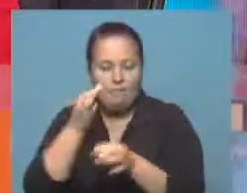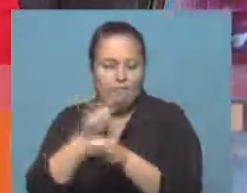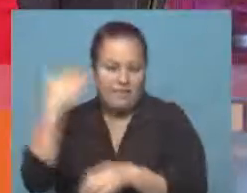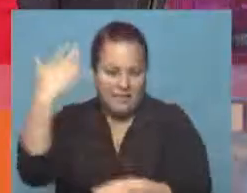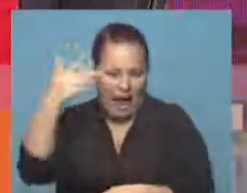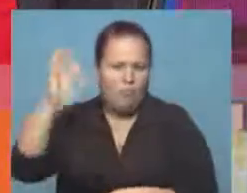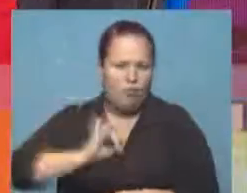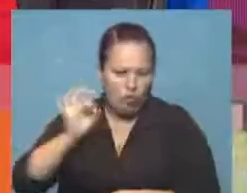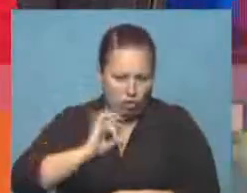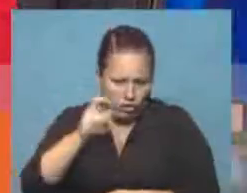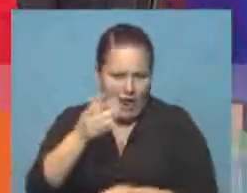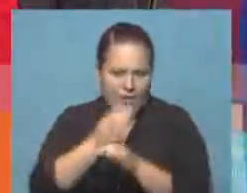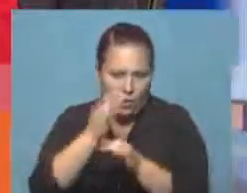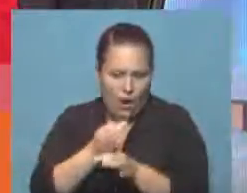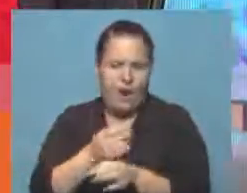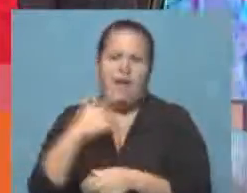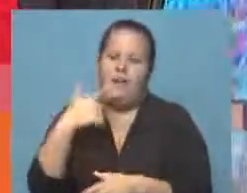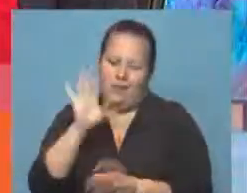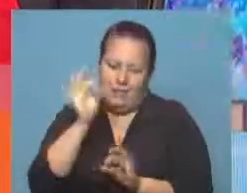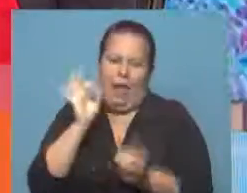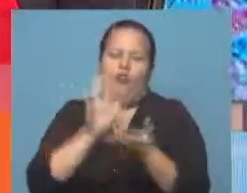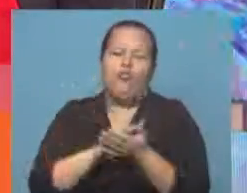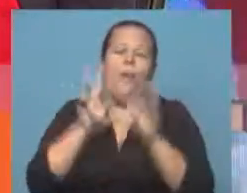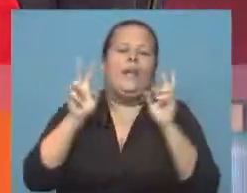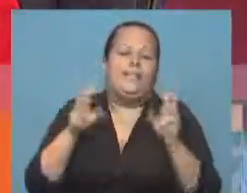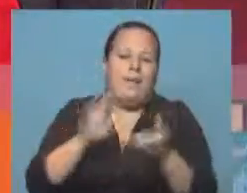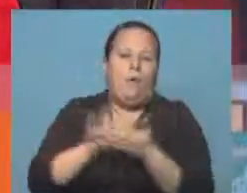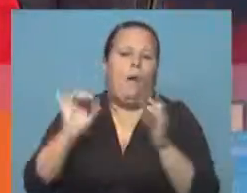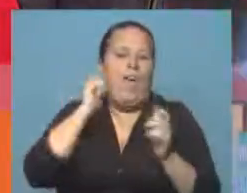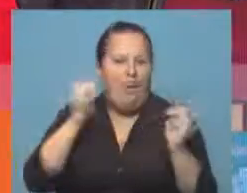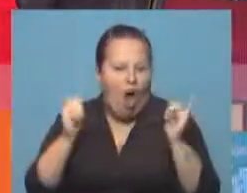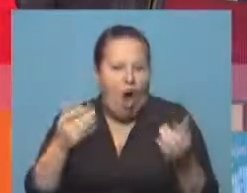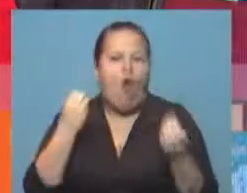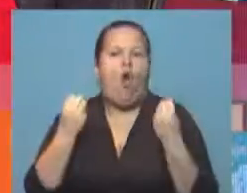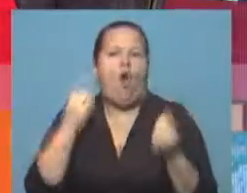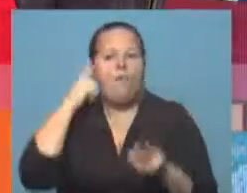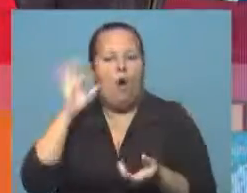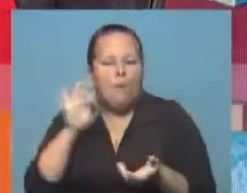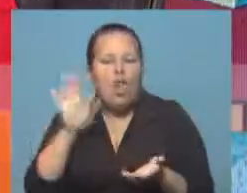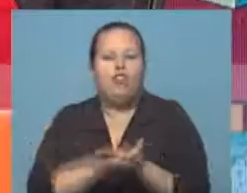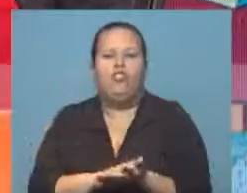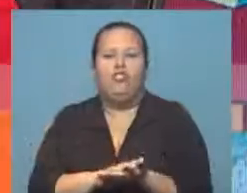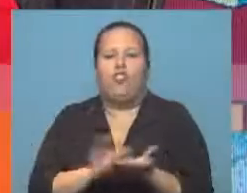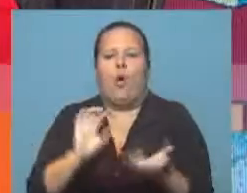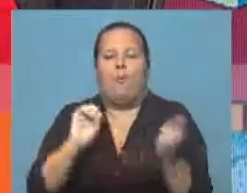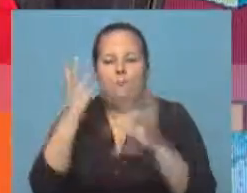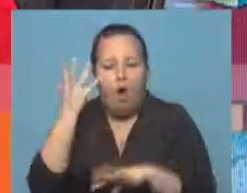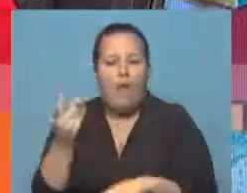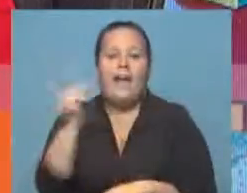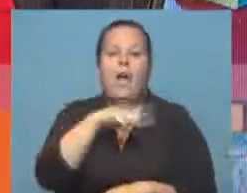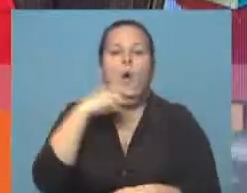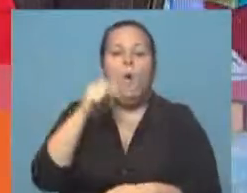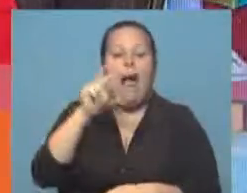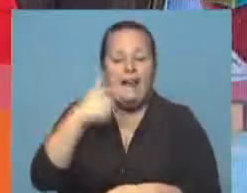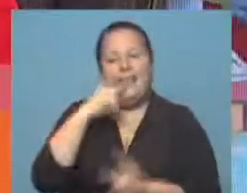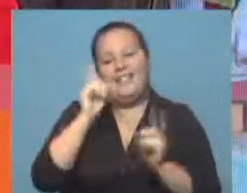Josefina, desde hace muchos años en escuelas. Estás muy al tanto de la nueva generación, cómo está parada con estas modernidad, y a Juan Carlos